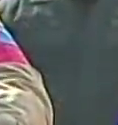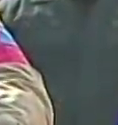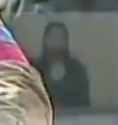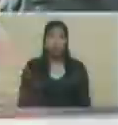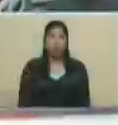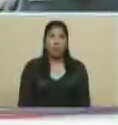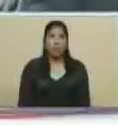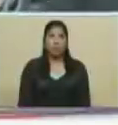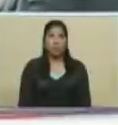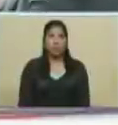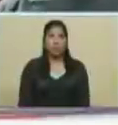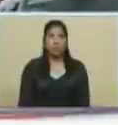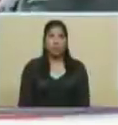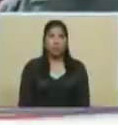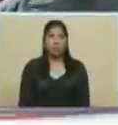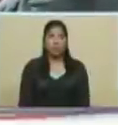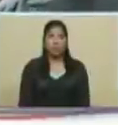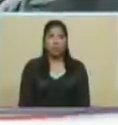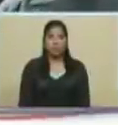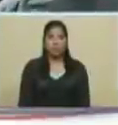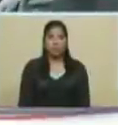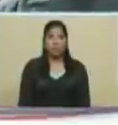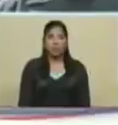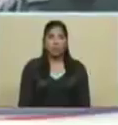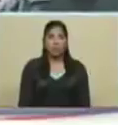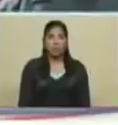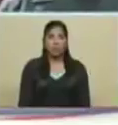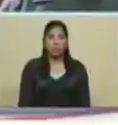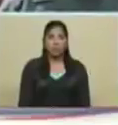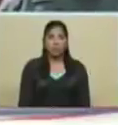Hugo Chávez.